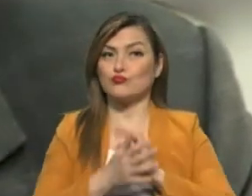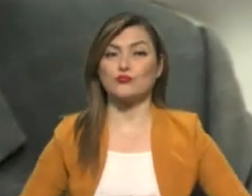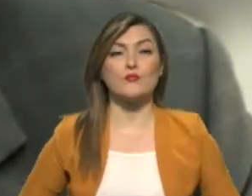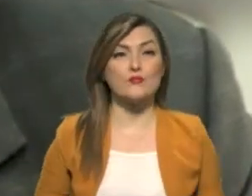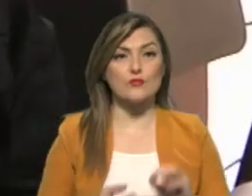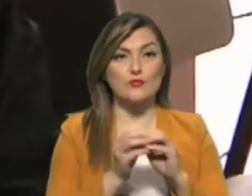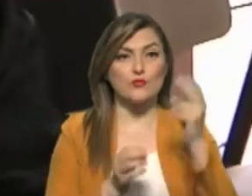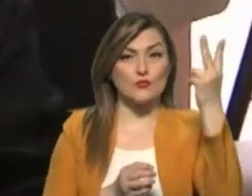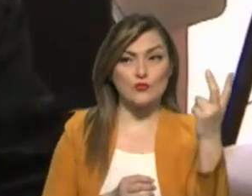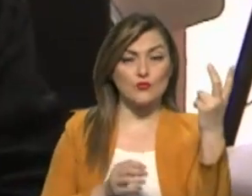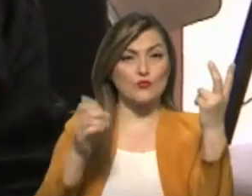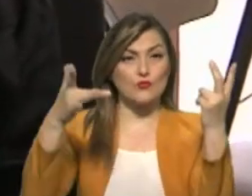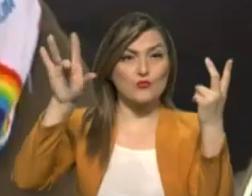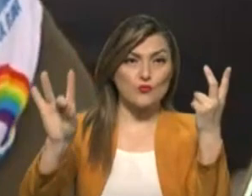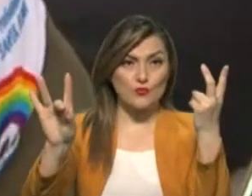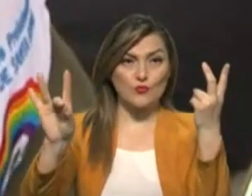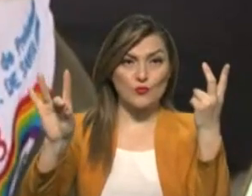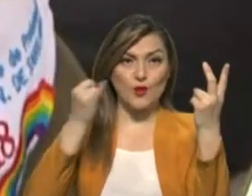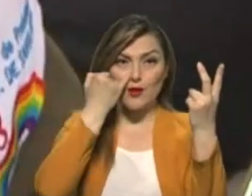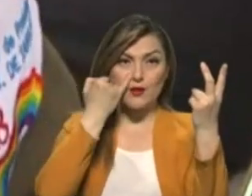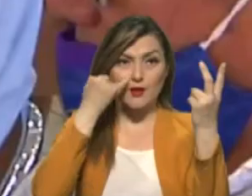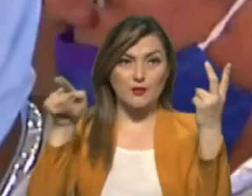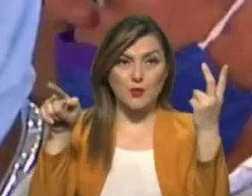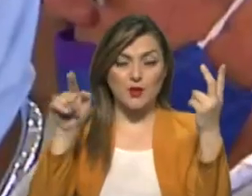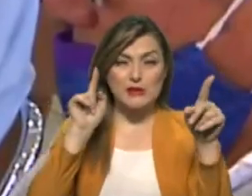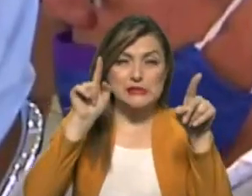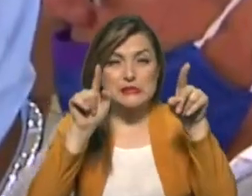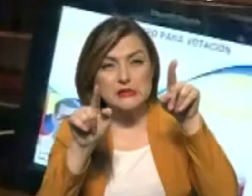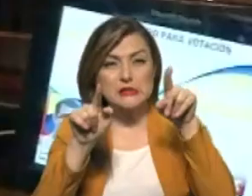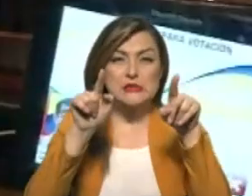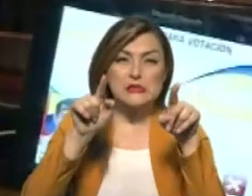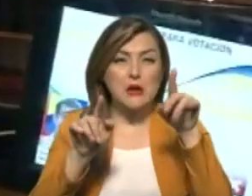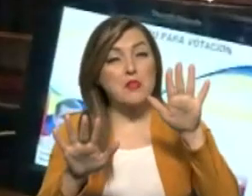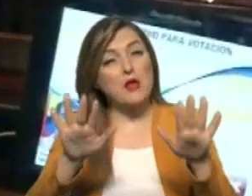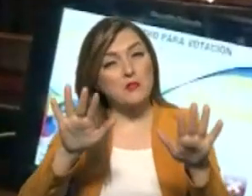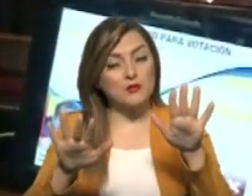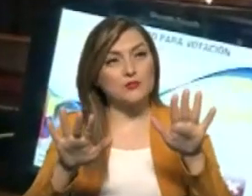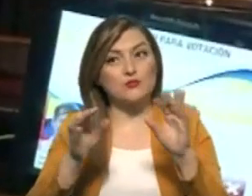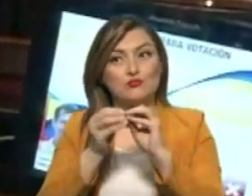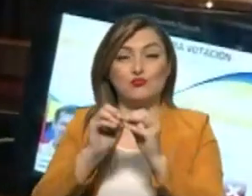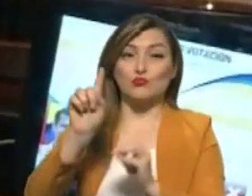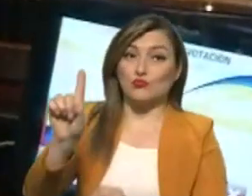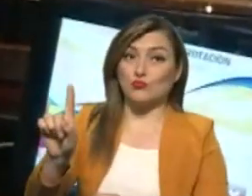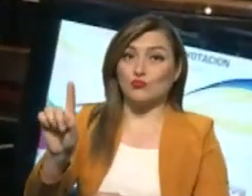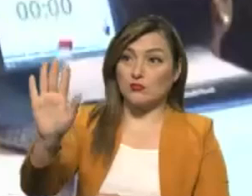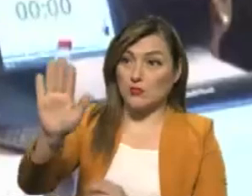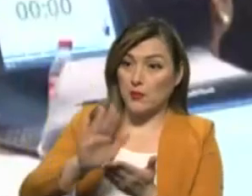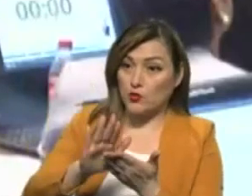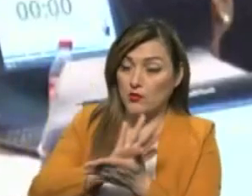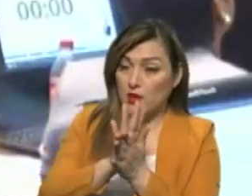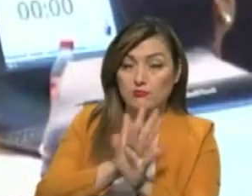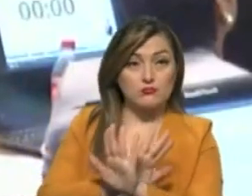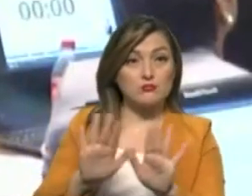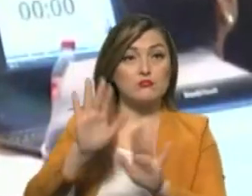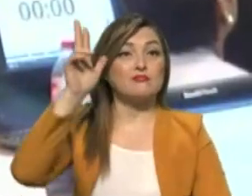izquierda democrática ni el movimiento indígena cierran la posibilidad de llegar a acuerdos. A los de UNES les dicen sin amnistía y